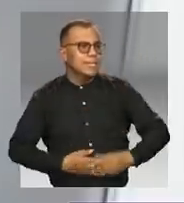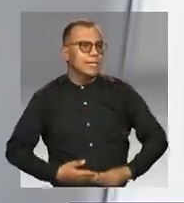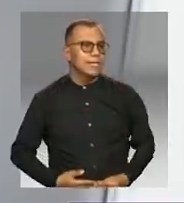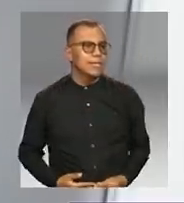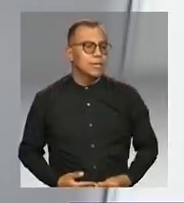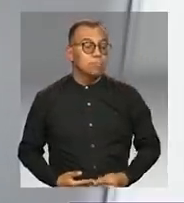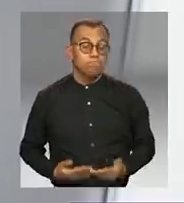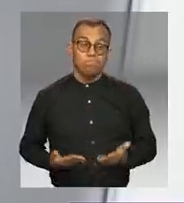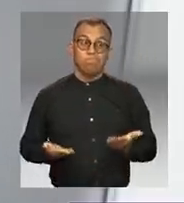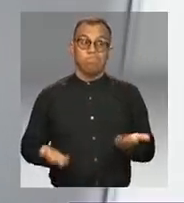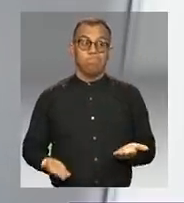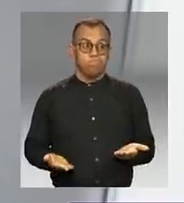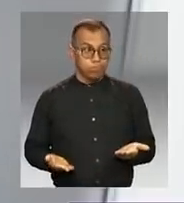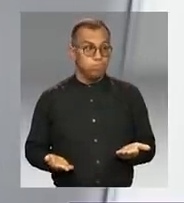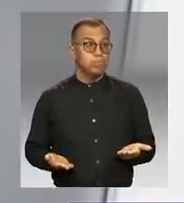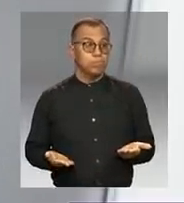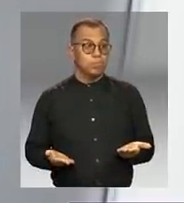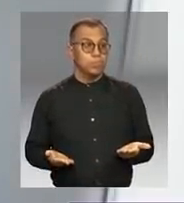podemos ver que eso es,